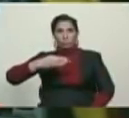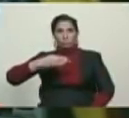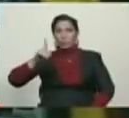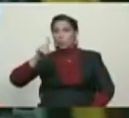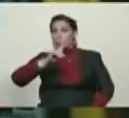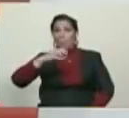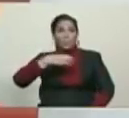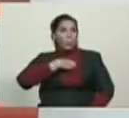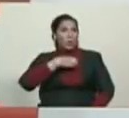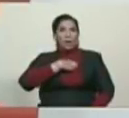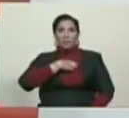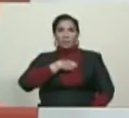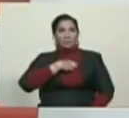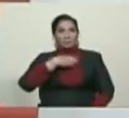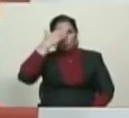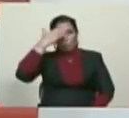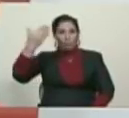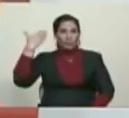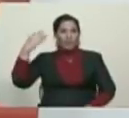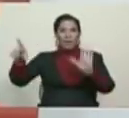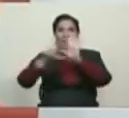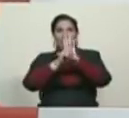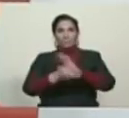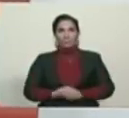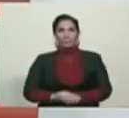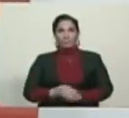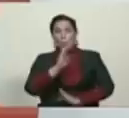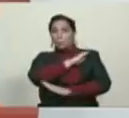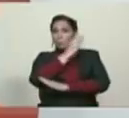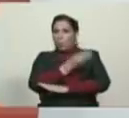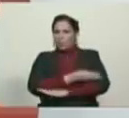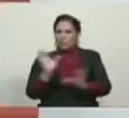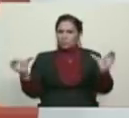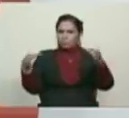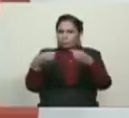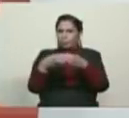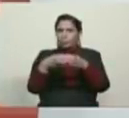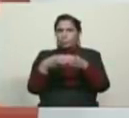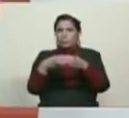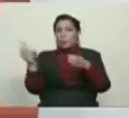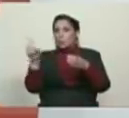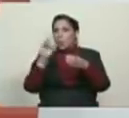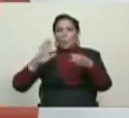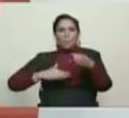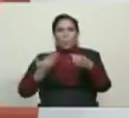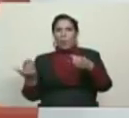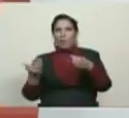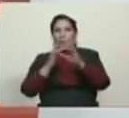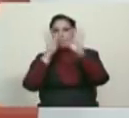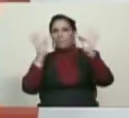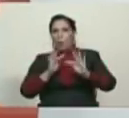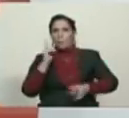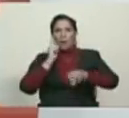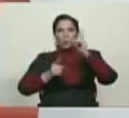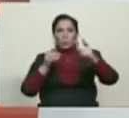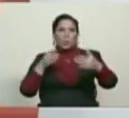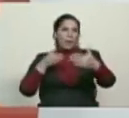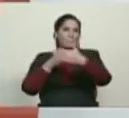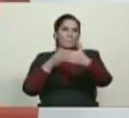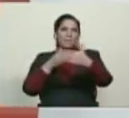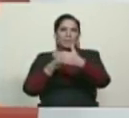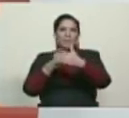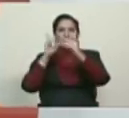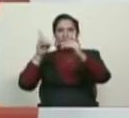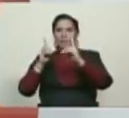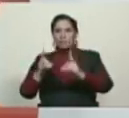puede el jefe de Estado. Los poderes constituidos no podrán en forma alguna impedir las decisiones de la Asamblea